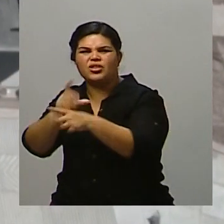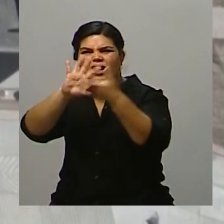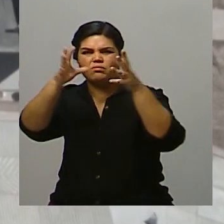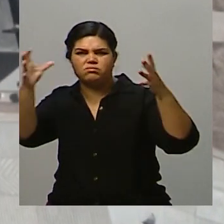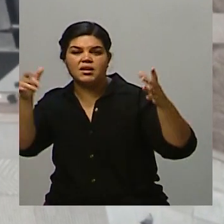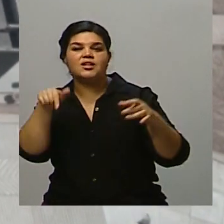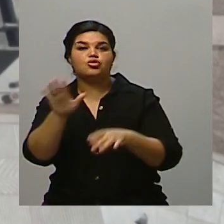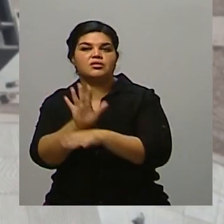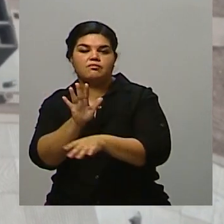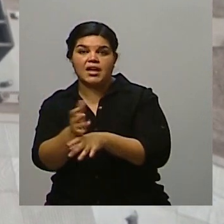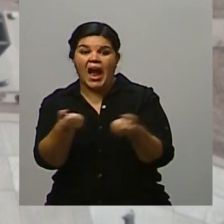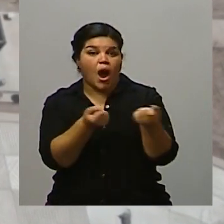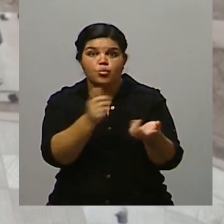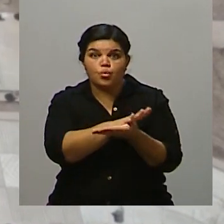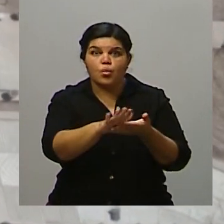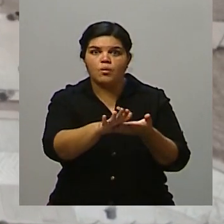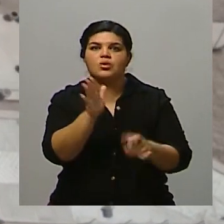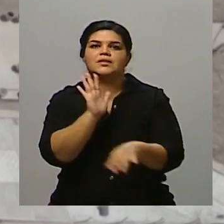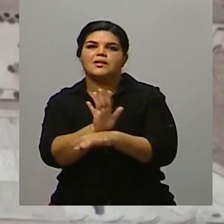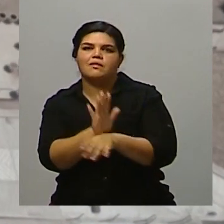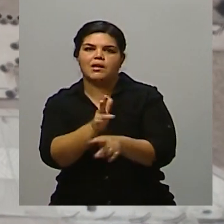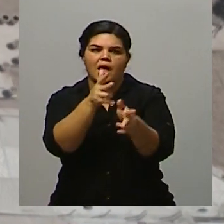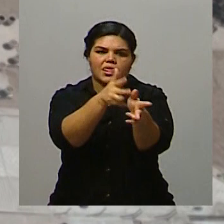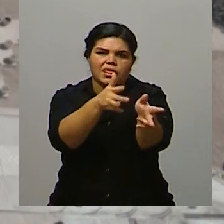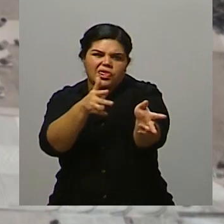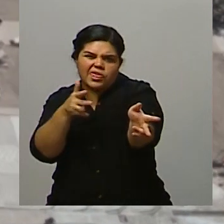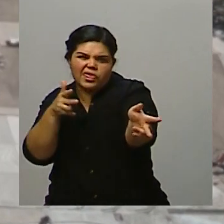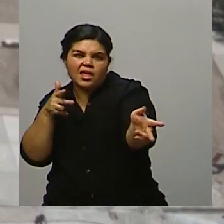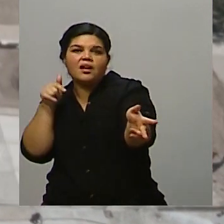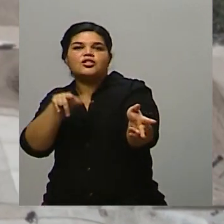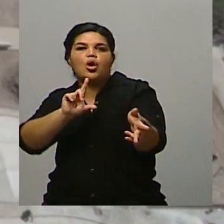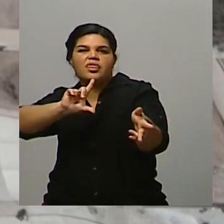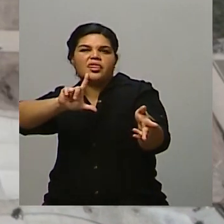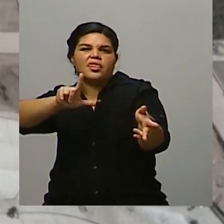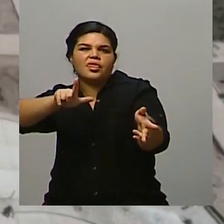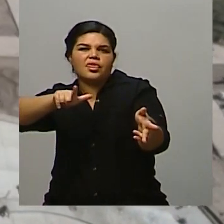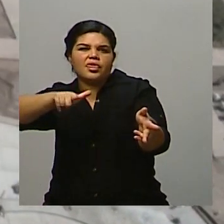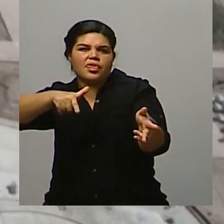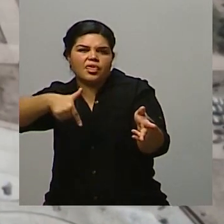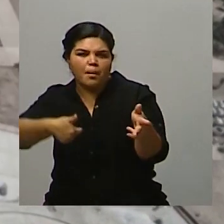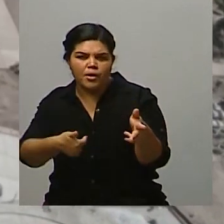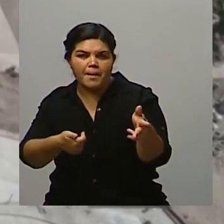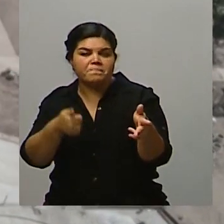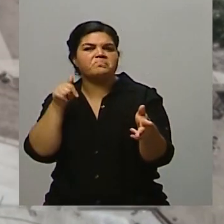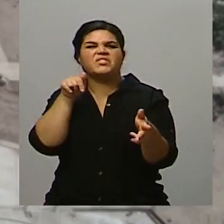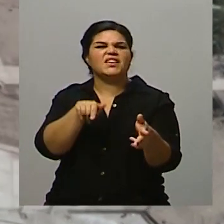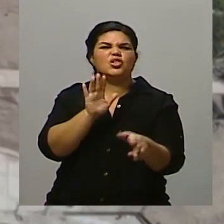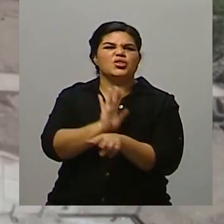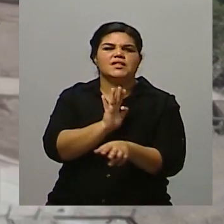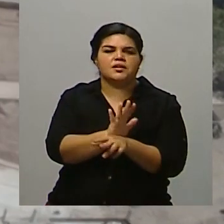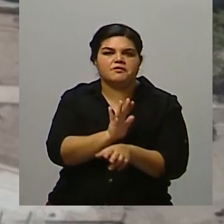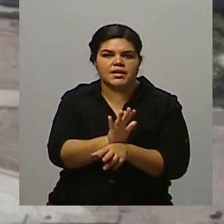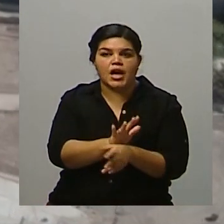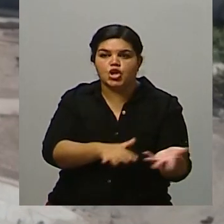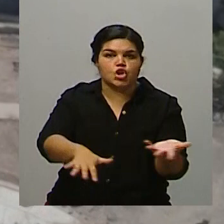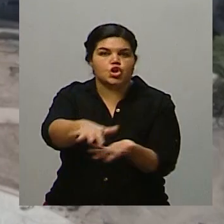congestión y todas las personas van a tardar más tiempo en transitar la ruta. Claro. Y eso es tiempo después que la persona es tiempo en el cual